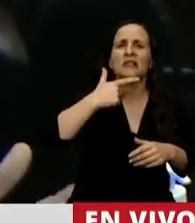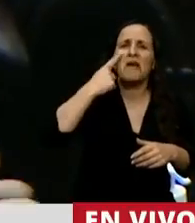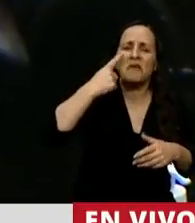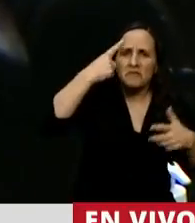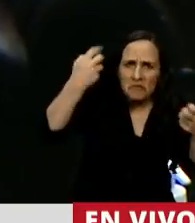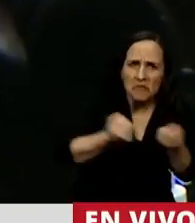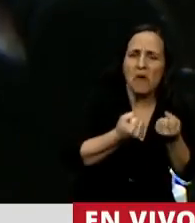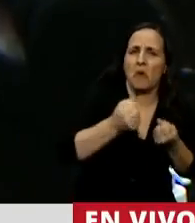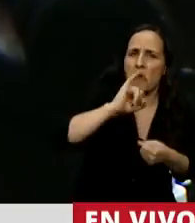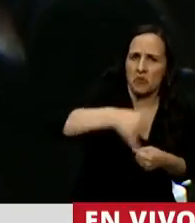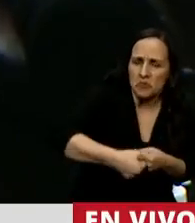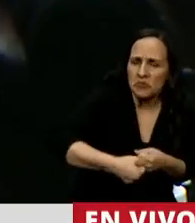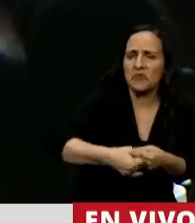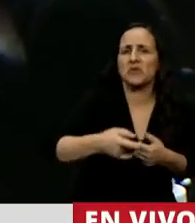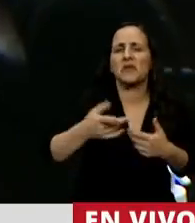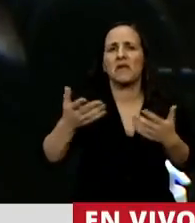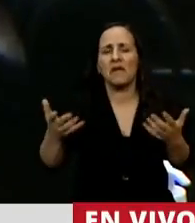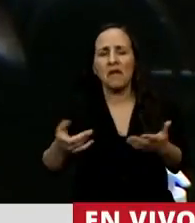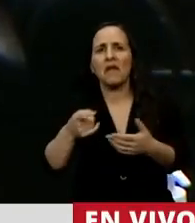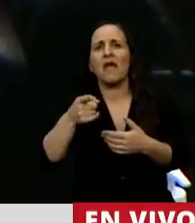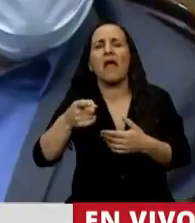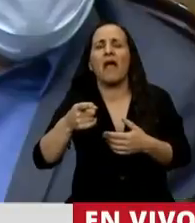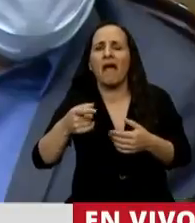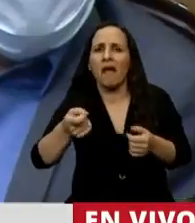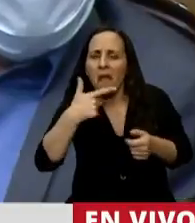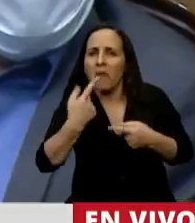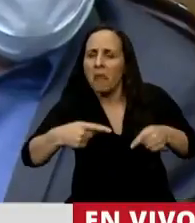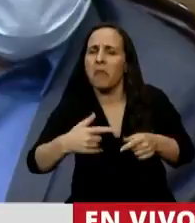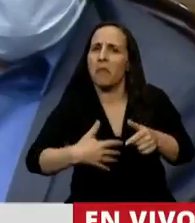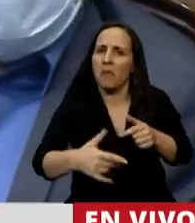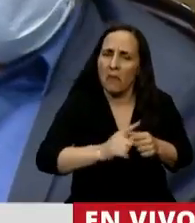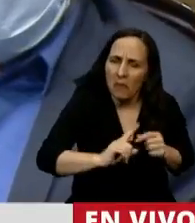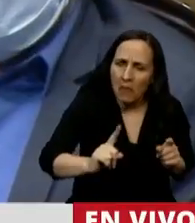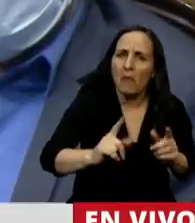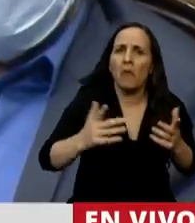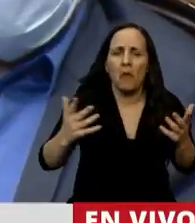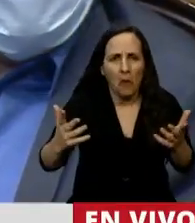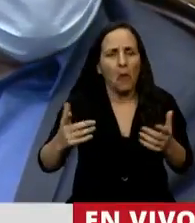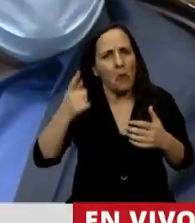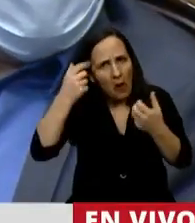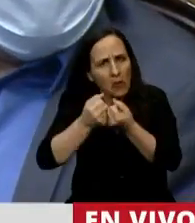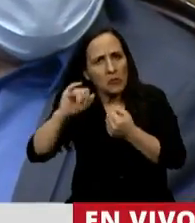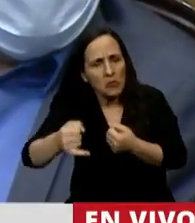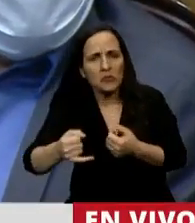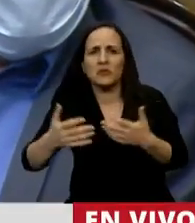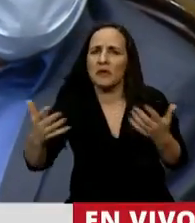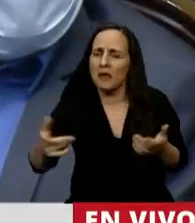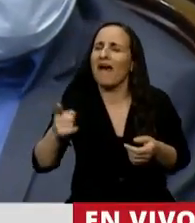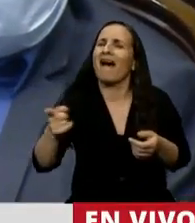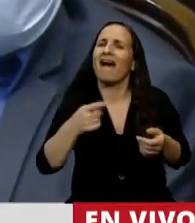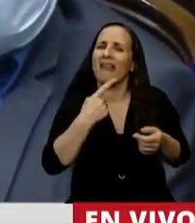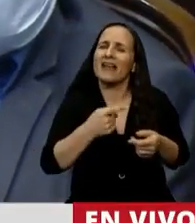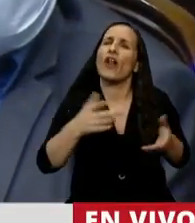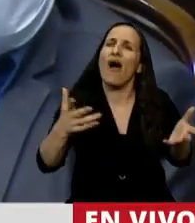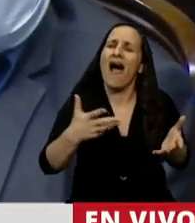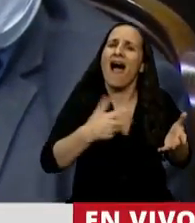integral, estamos de acuerdo con la provisión de métodos anticonceptivos, a quienes hace un ratito dijeron estamos de acuerdo con despenalizar,